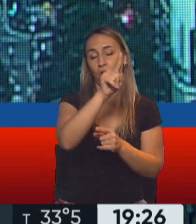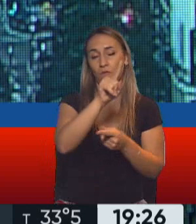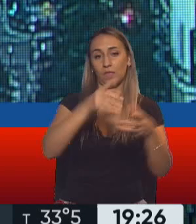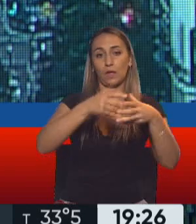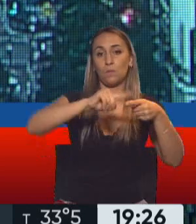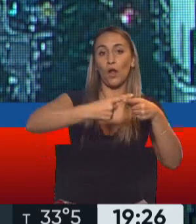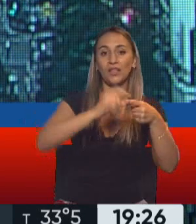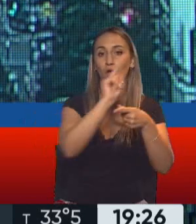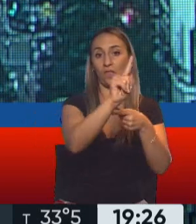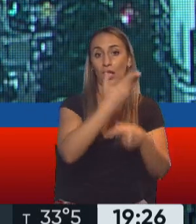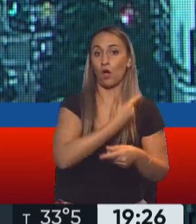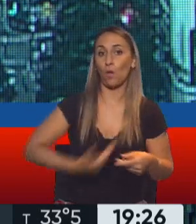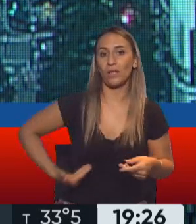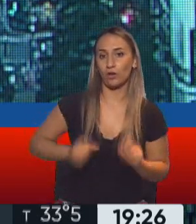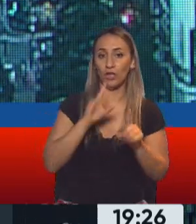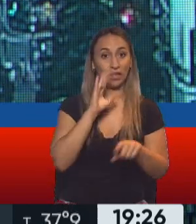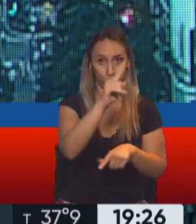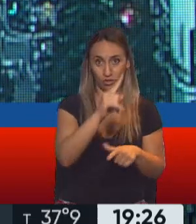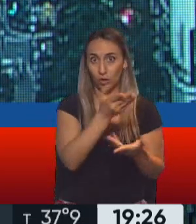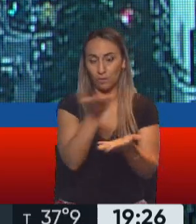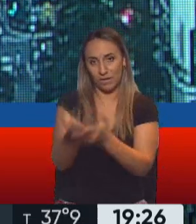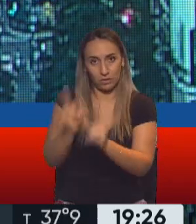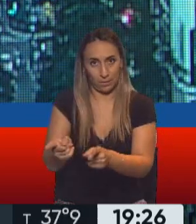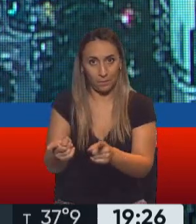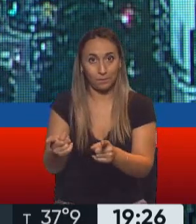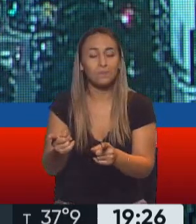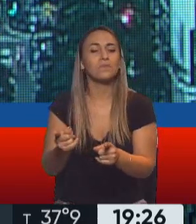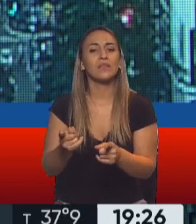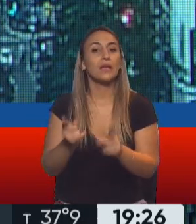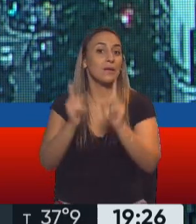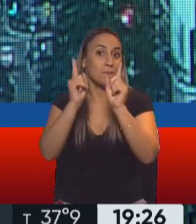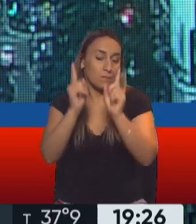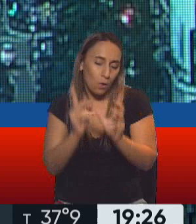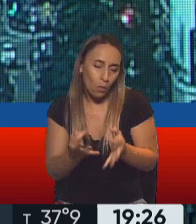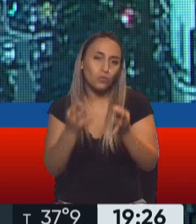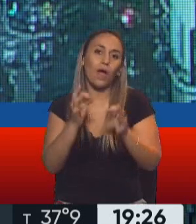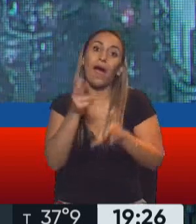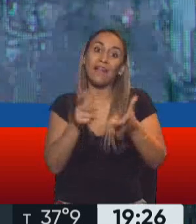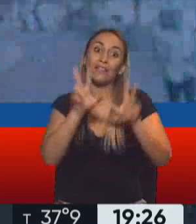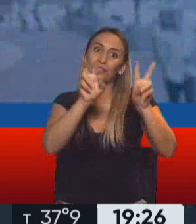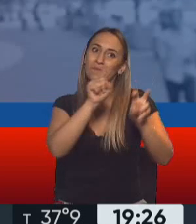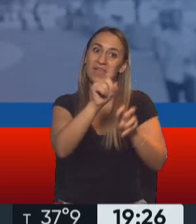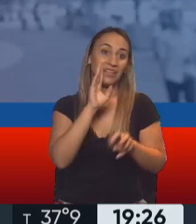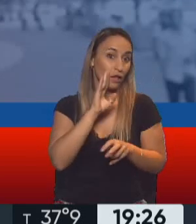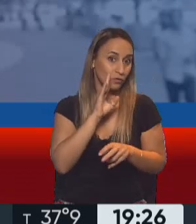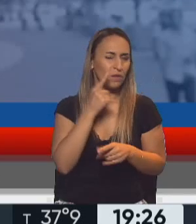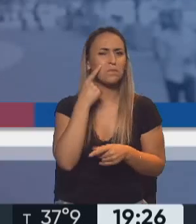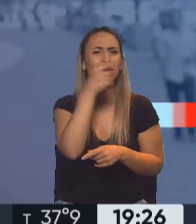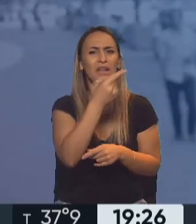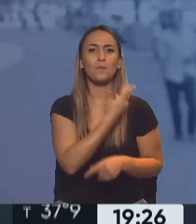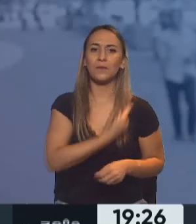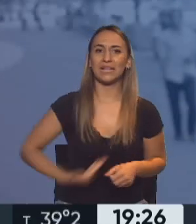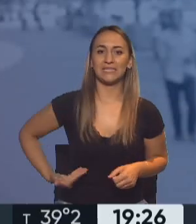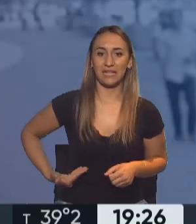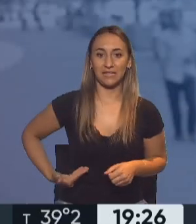propios del gobierno estadounidense. Y al respecto, hablando de Estados Unidos, justamente es pertinente ver lo que dijo el